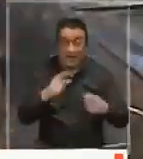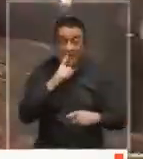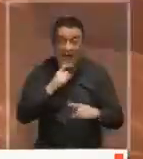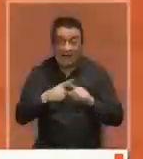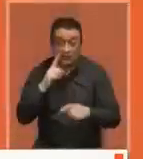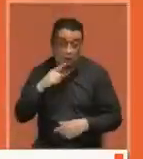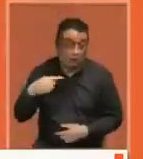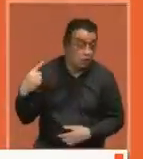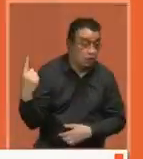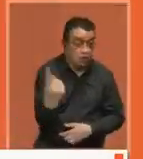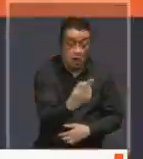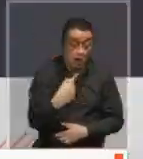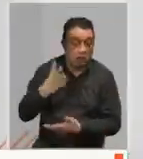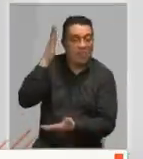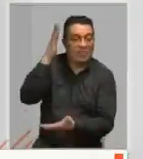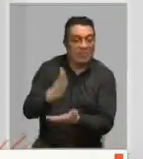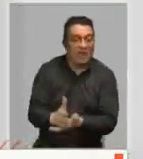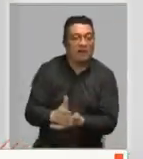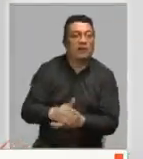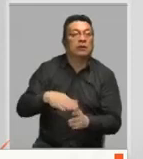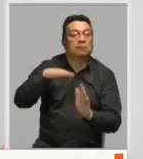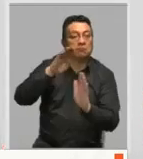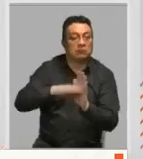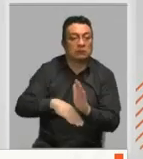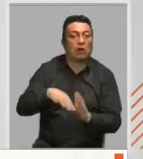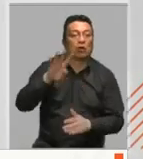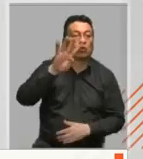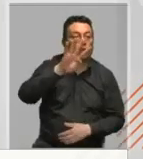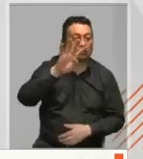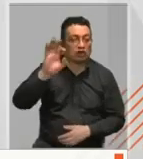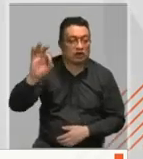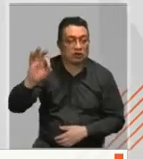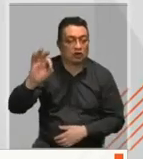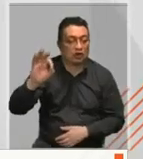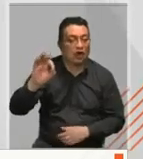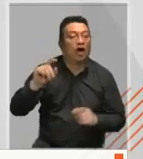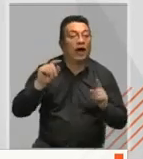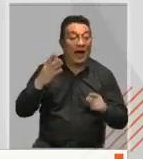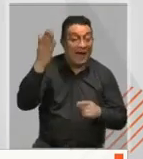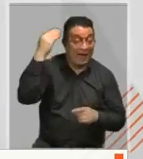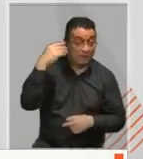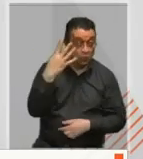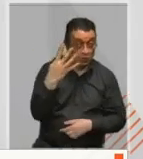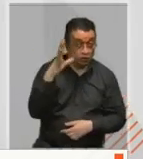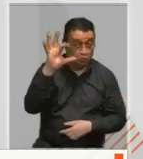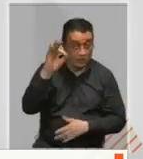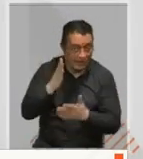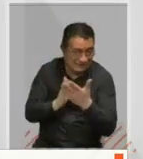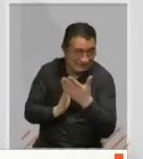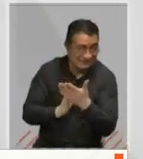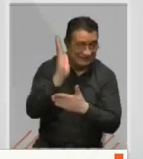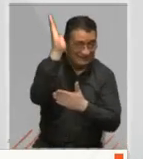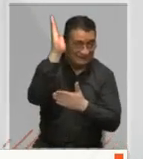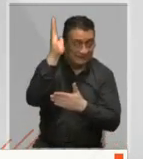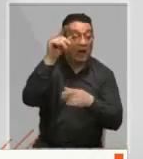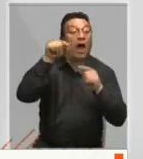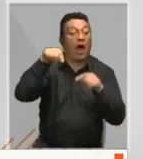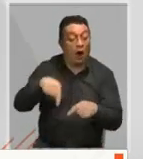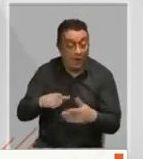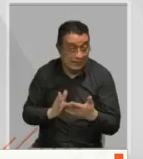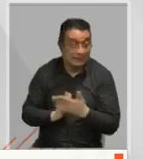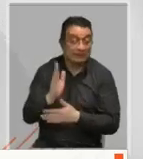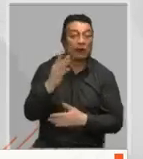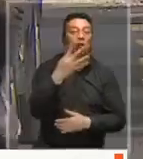Gran Santiago deben cobrar menos por la bajada de bandera, reduciendo esa tarifa de 450 a 400